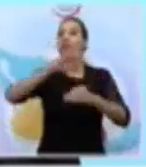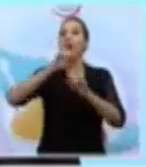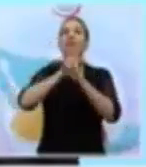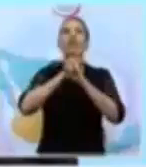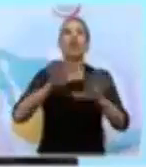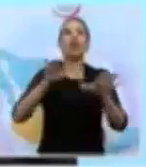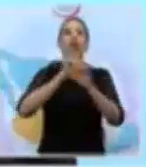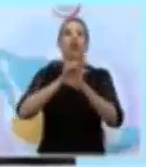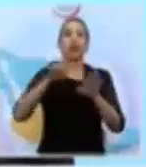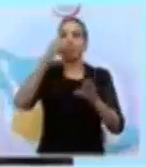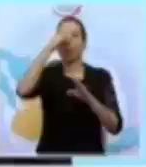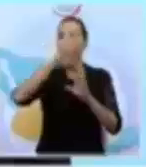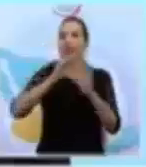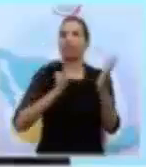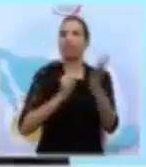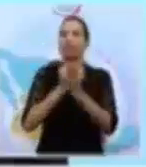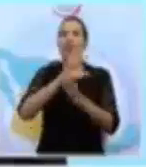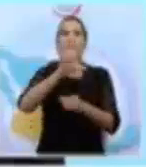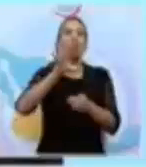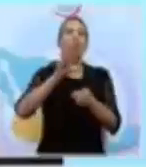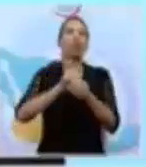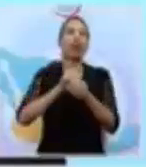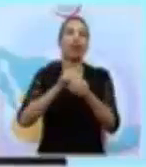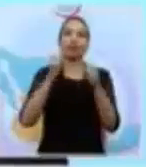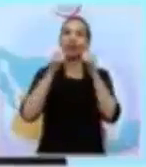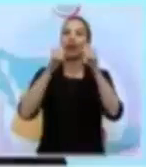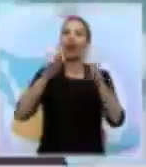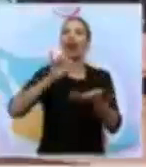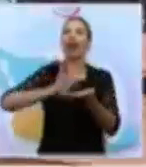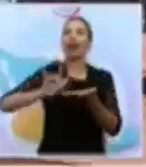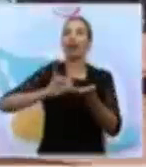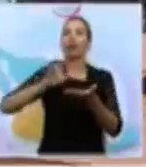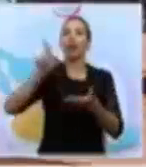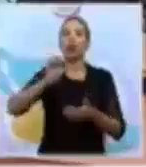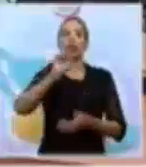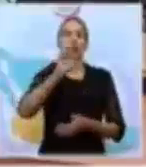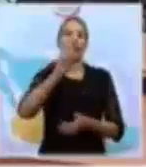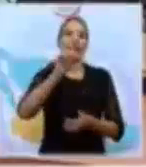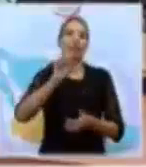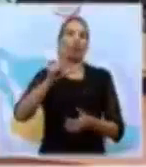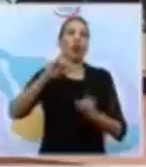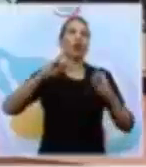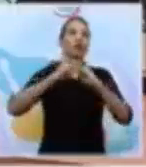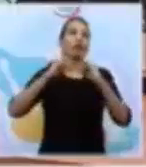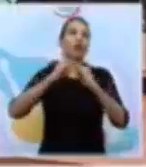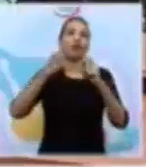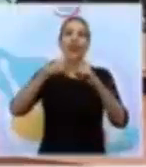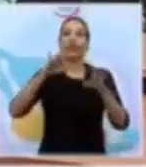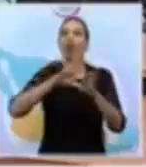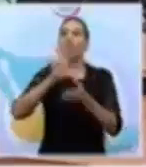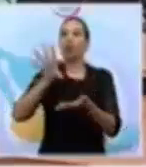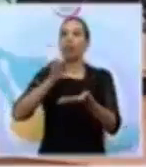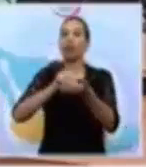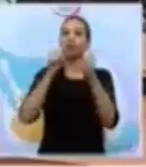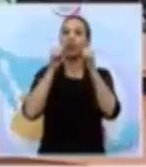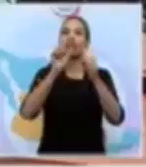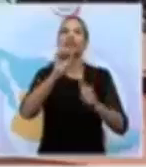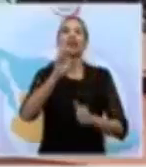fueron auspiciados y con el apoyo de CEDESOL, el apoyo institucional y financiero de CEDESOL,